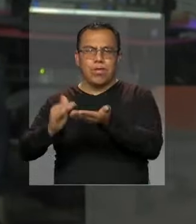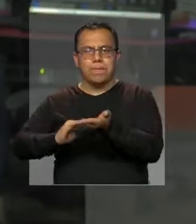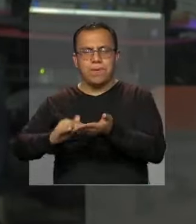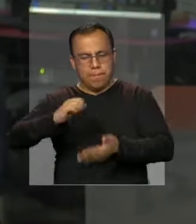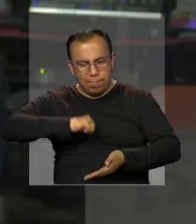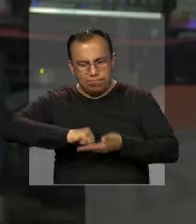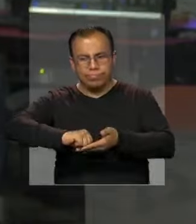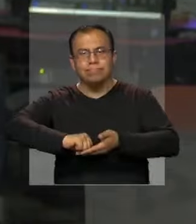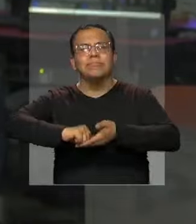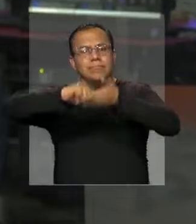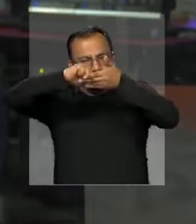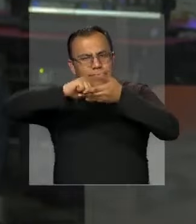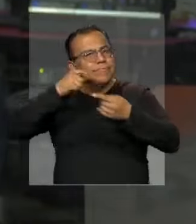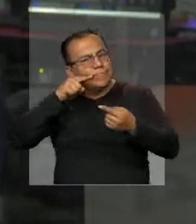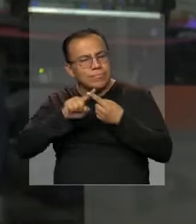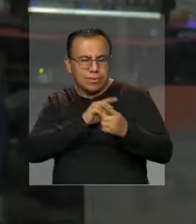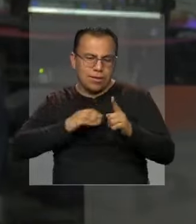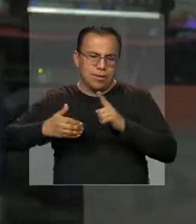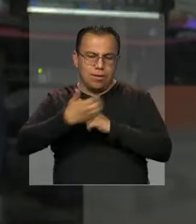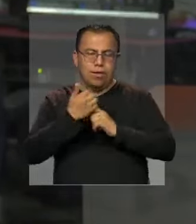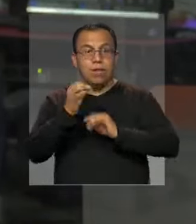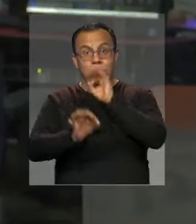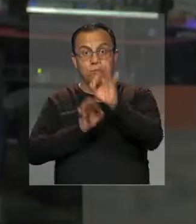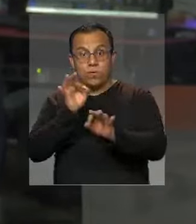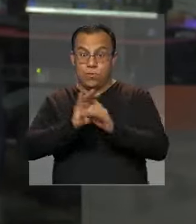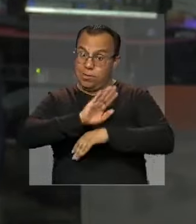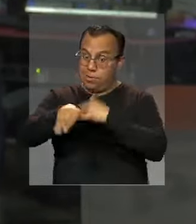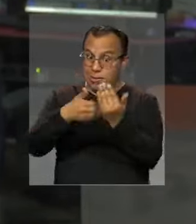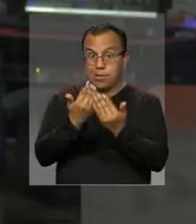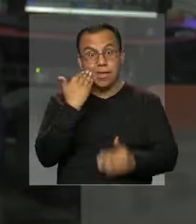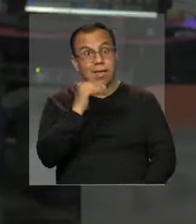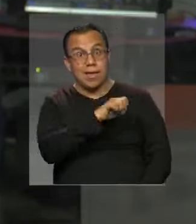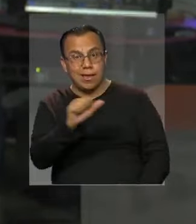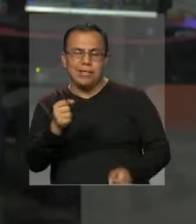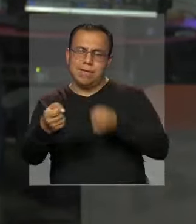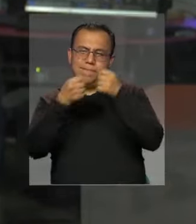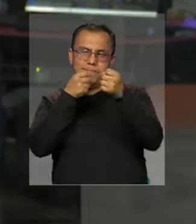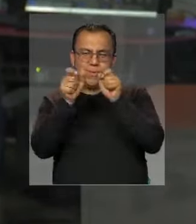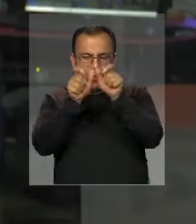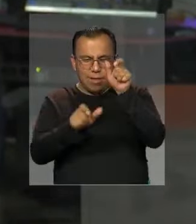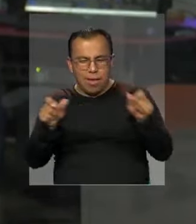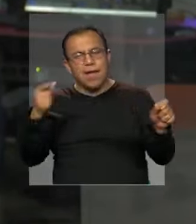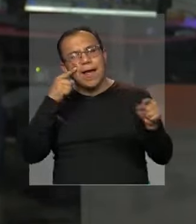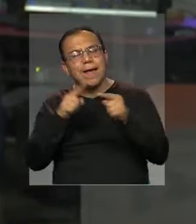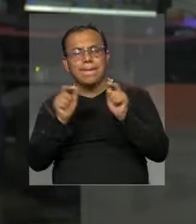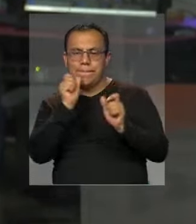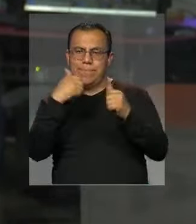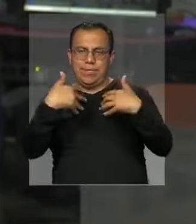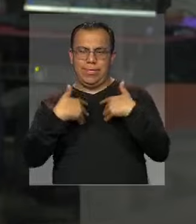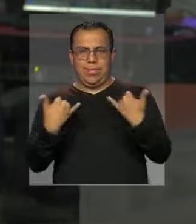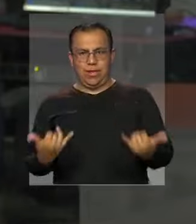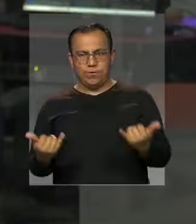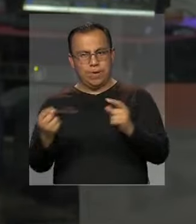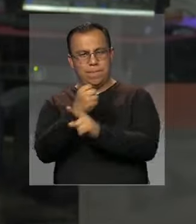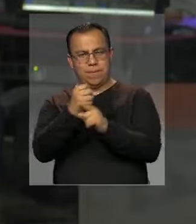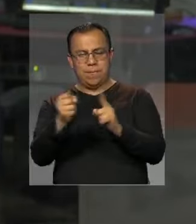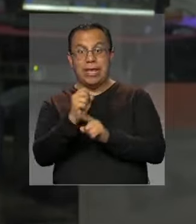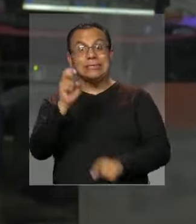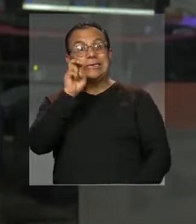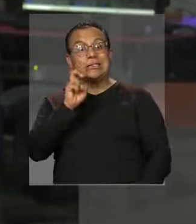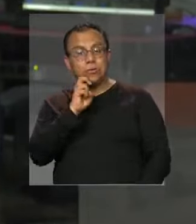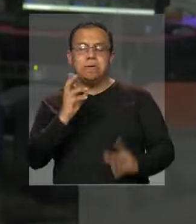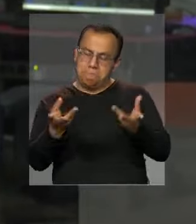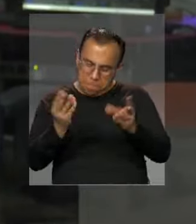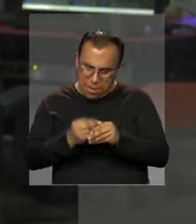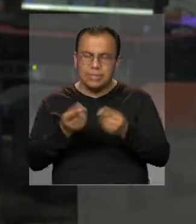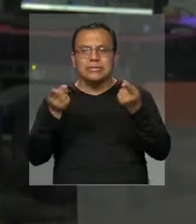y que tiene como fin cobijar y proteger a todas las mujeres periodistas y reporteras que hayan sido víctimas de agresiones sexuales. Pero